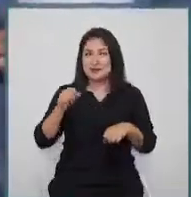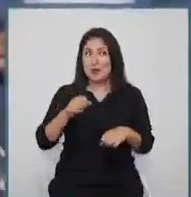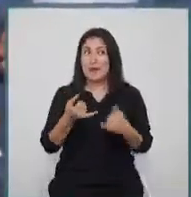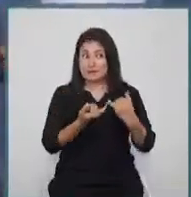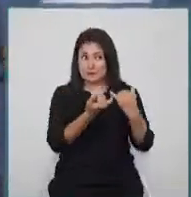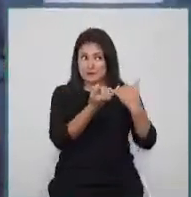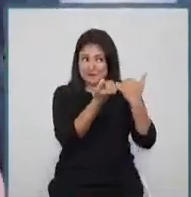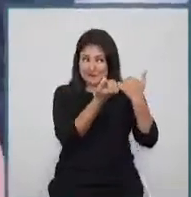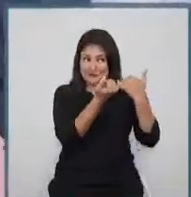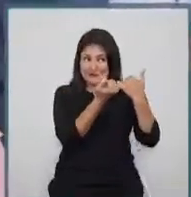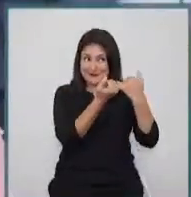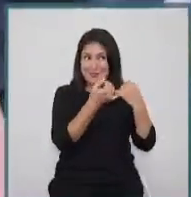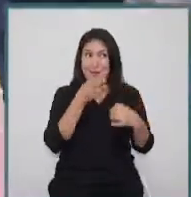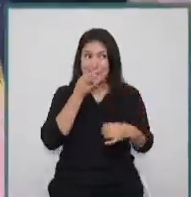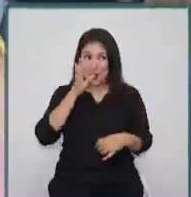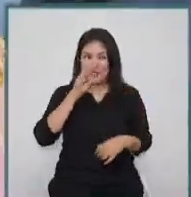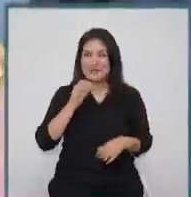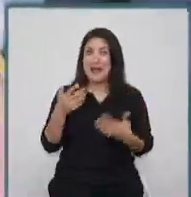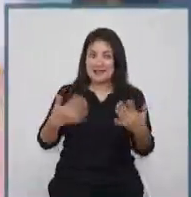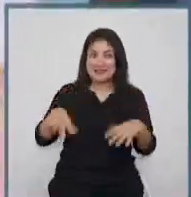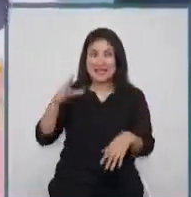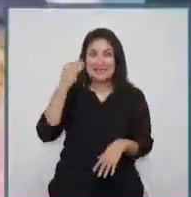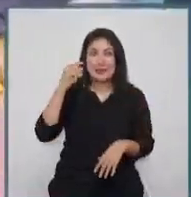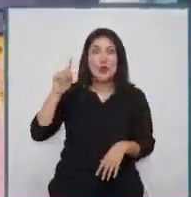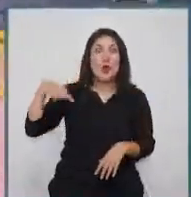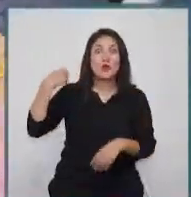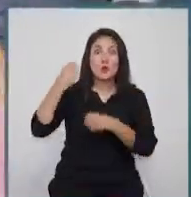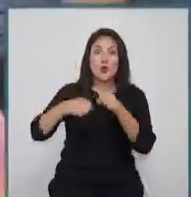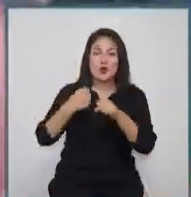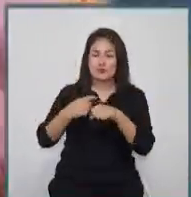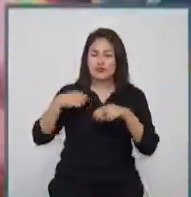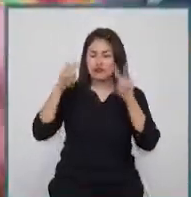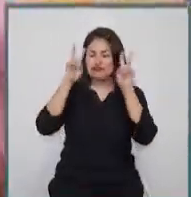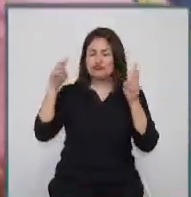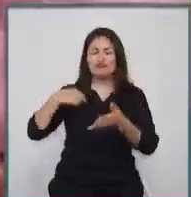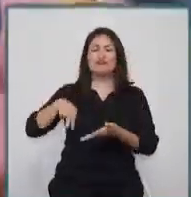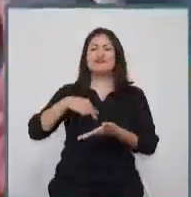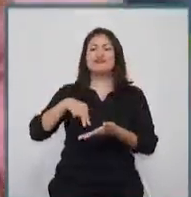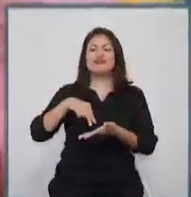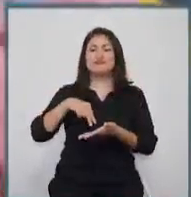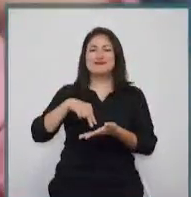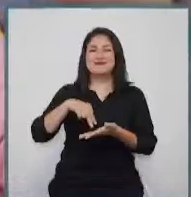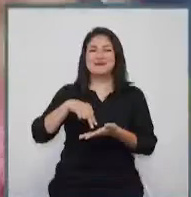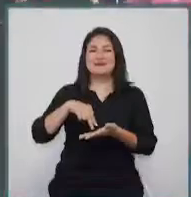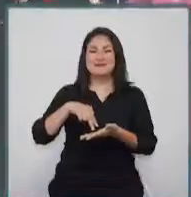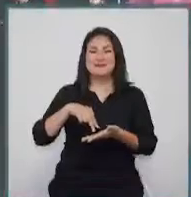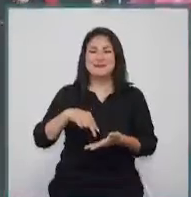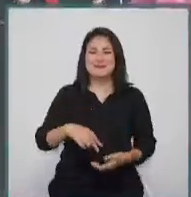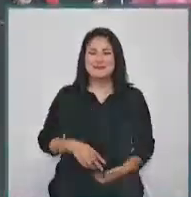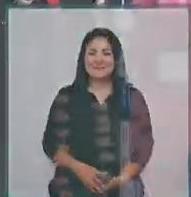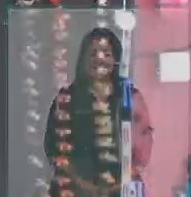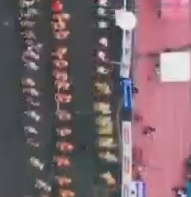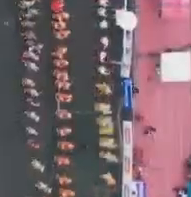¡Mira! Ya. Pinky Promise. Ya saben, el próximo año en la Candelaria estaré bailando.